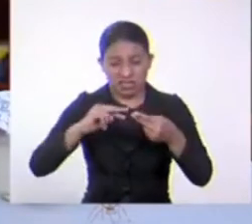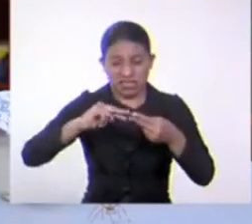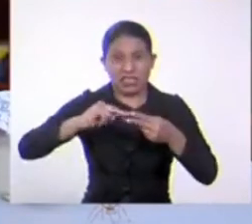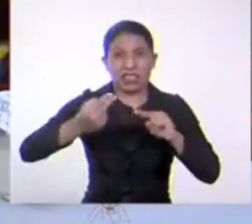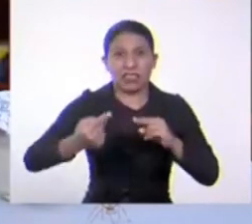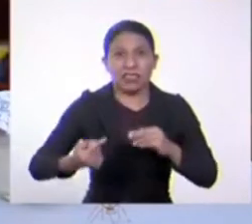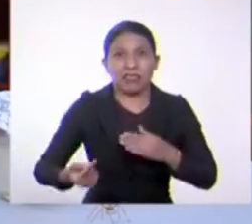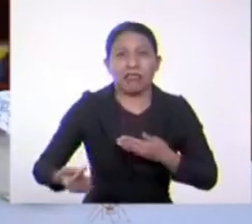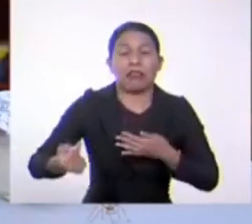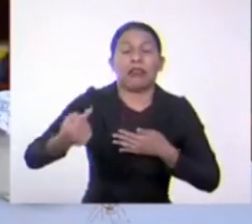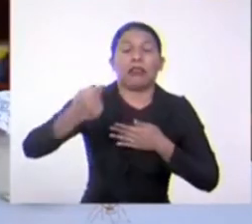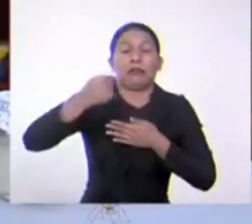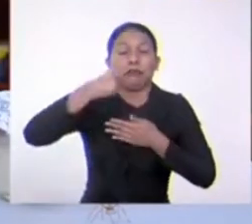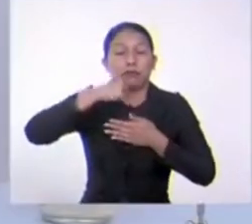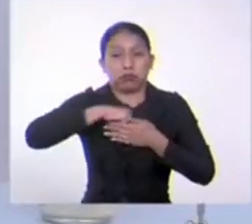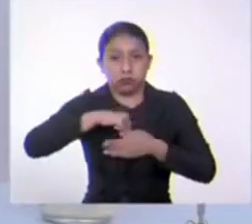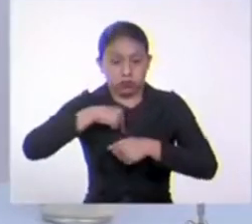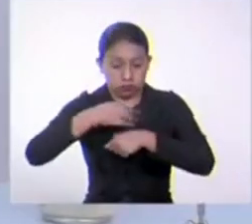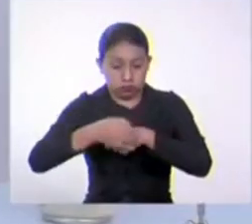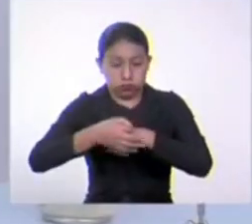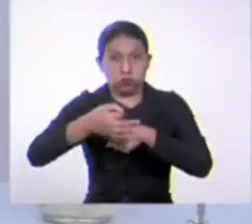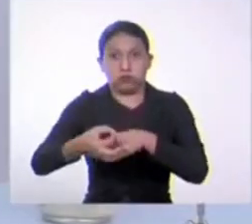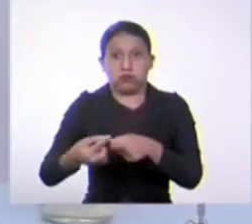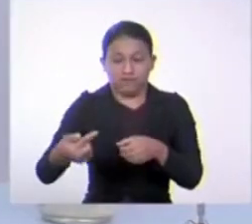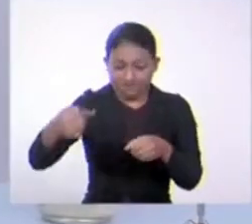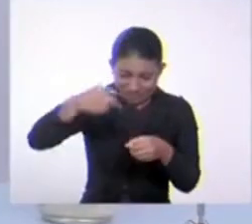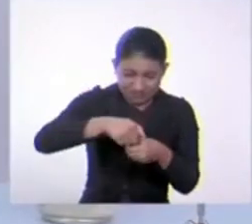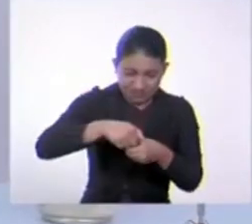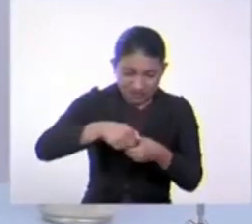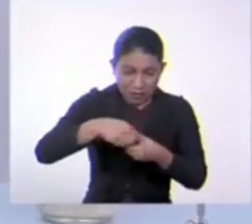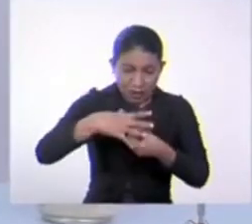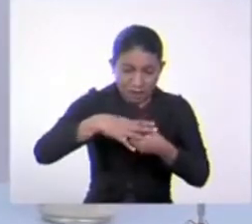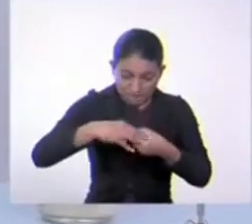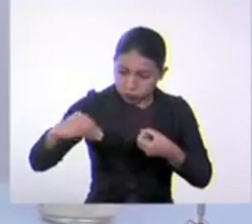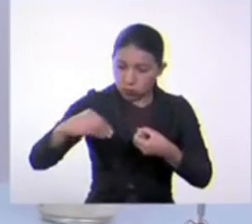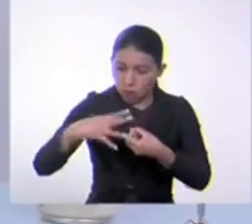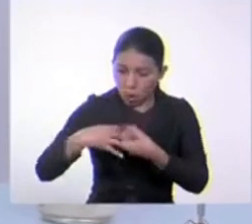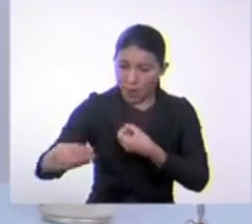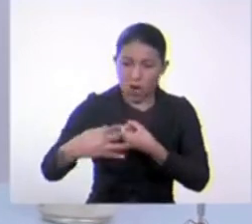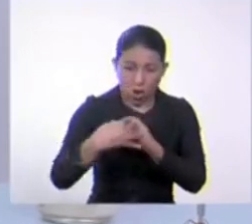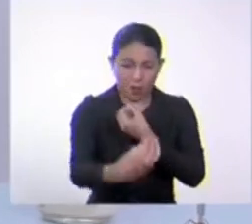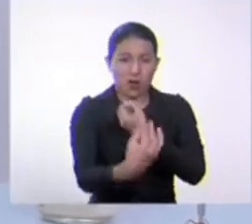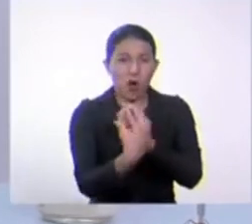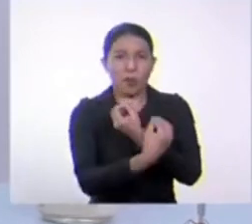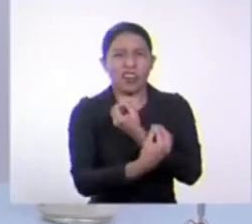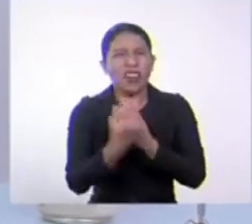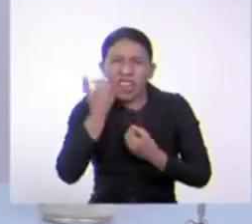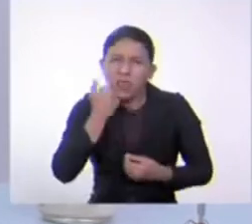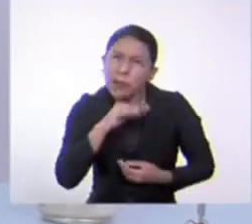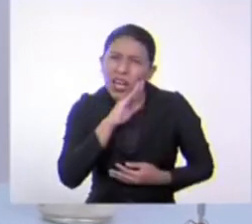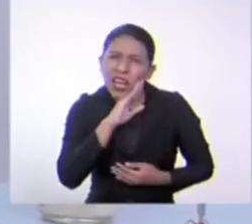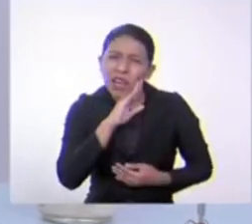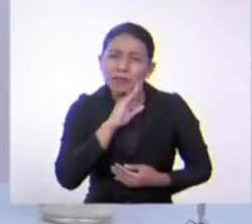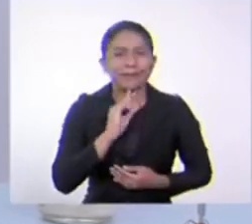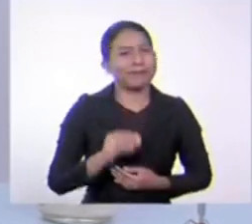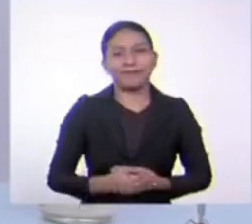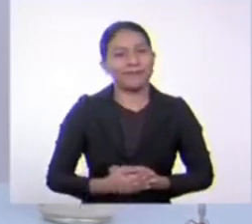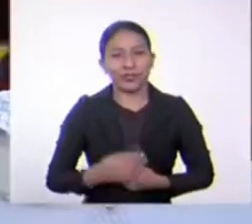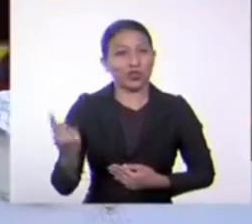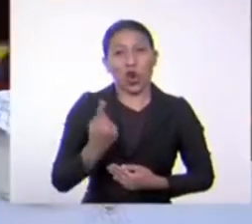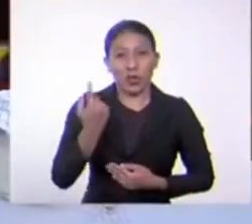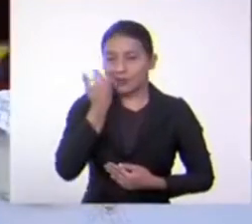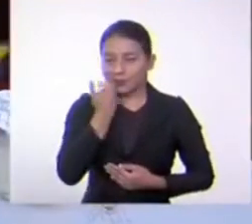de las células para poder replicarse. Entonces parece que todo tiene que ver con enfermedades, pues no necesariamente es